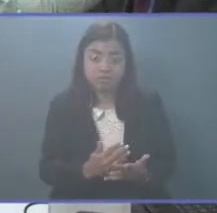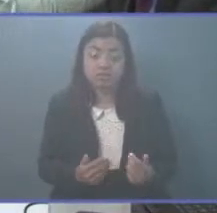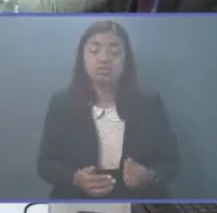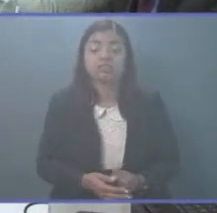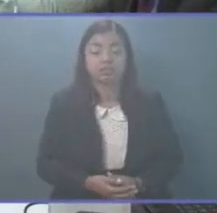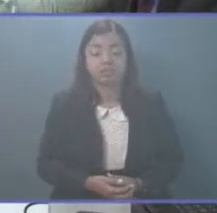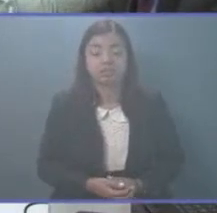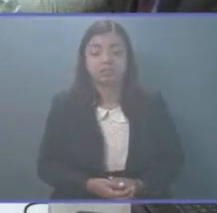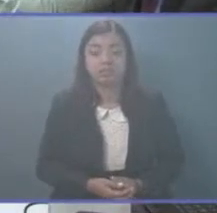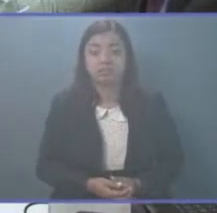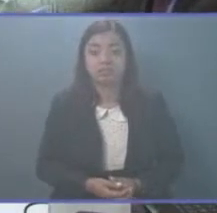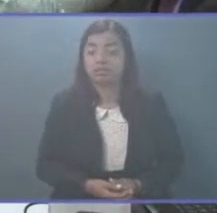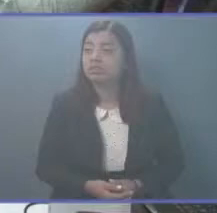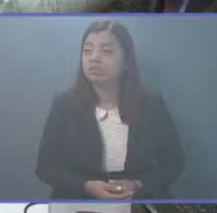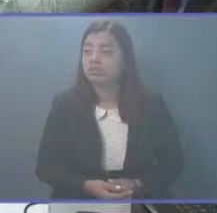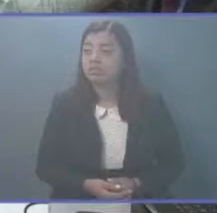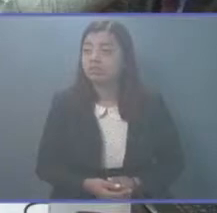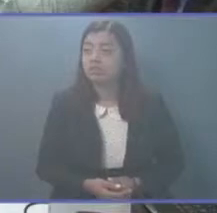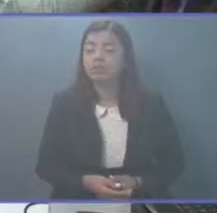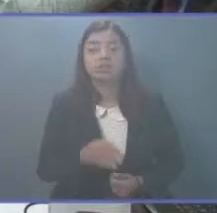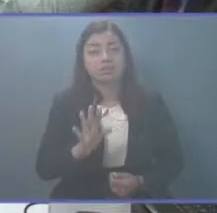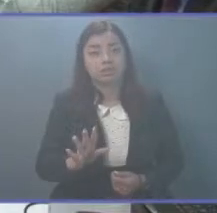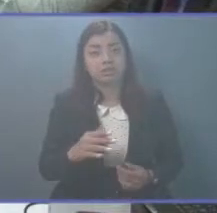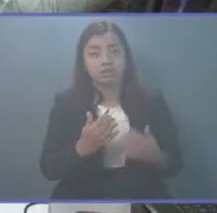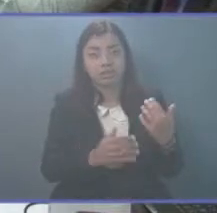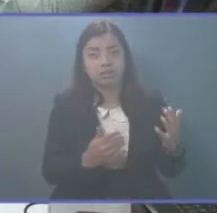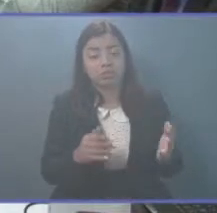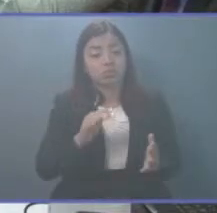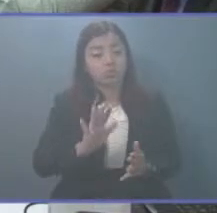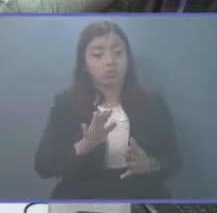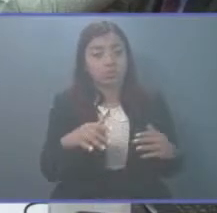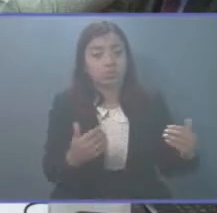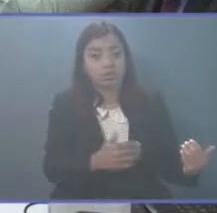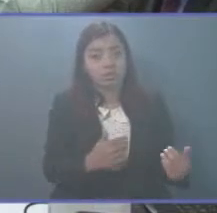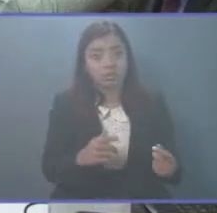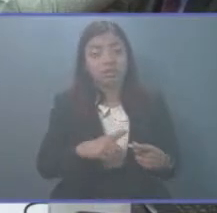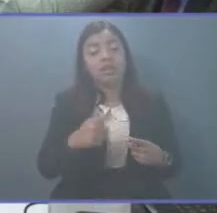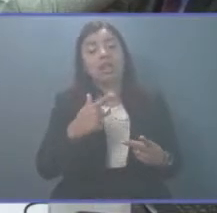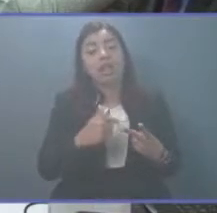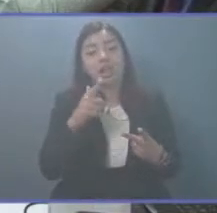primer inciso. Sí. Ajá, cambiar sus por las. Por las.